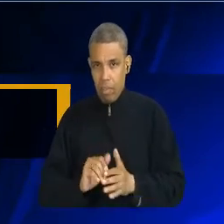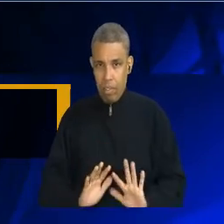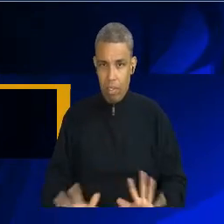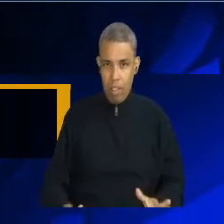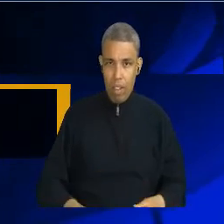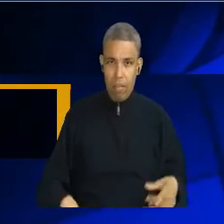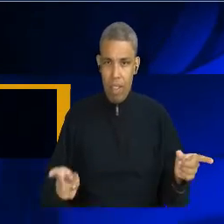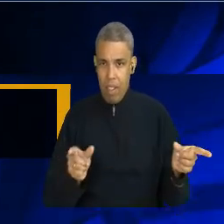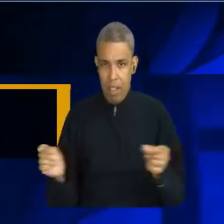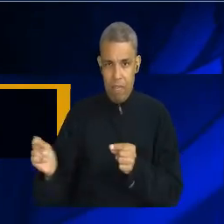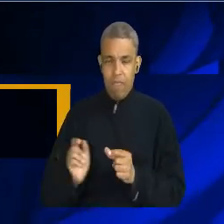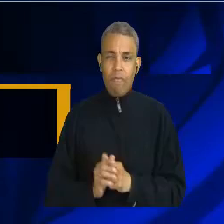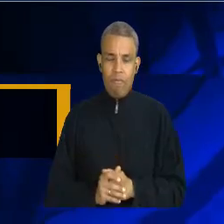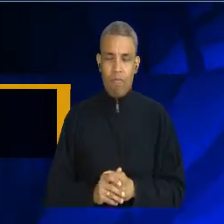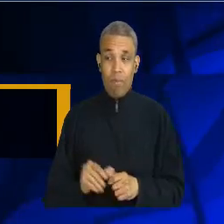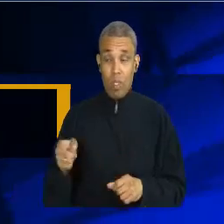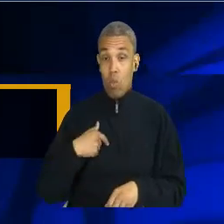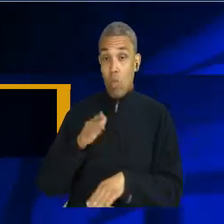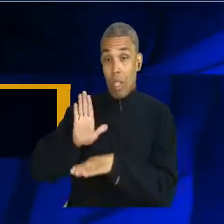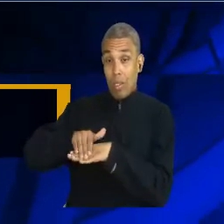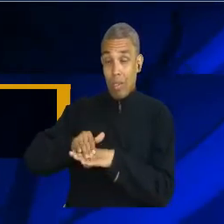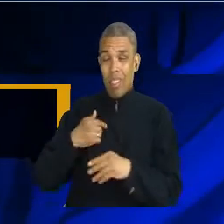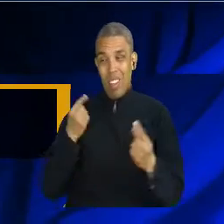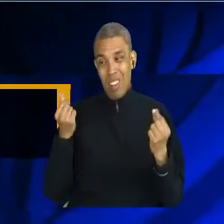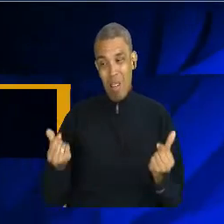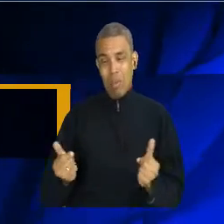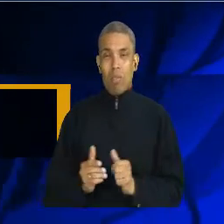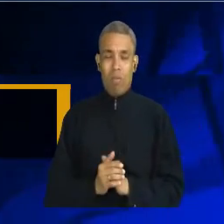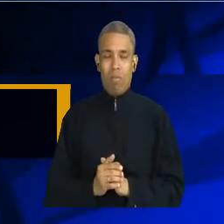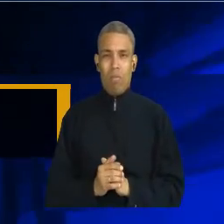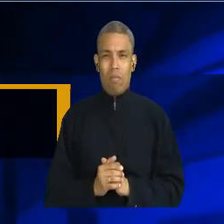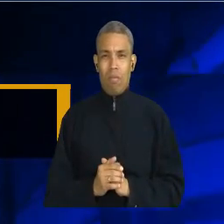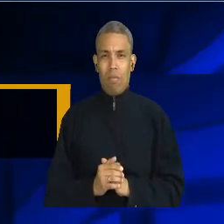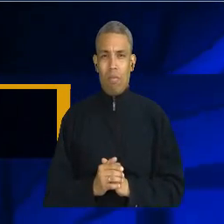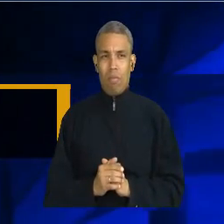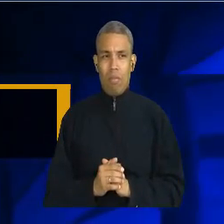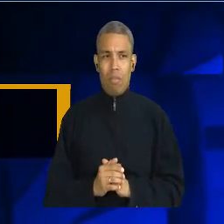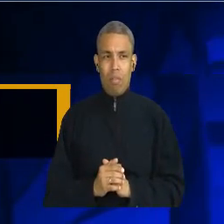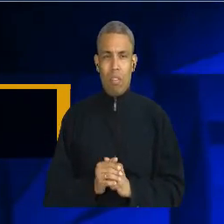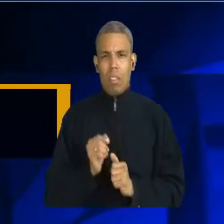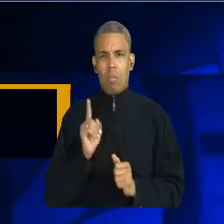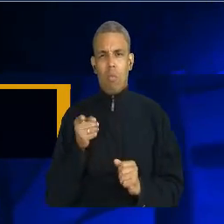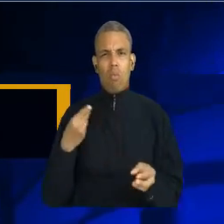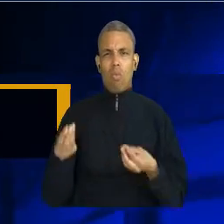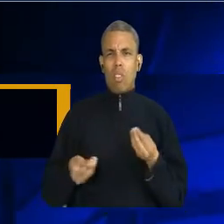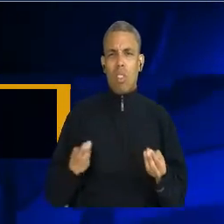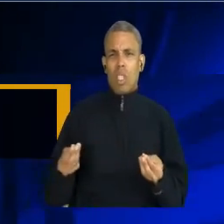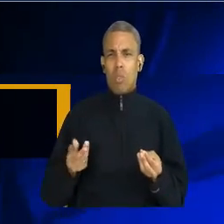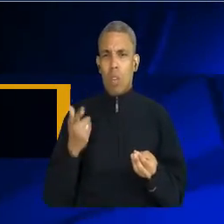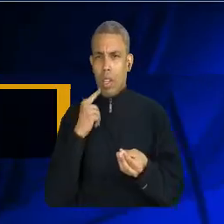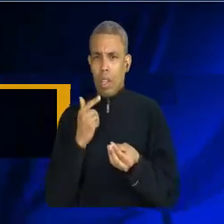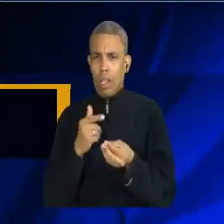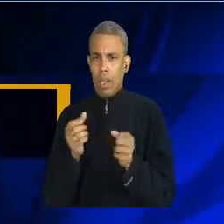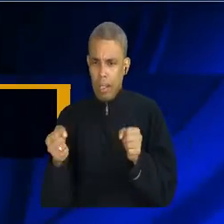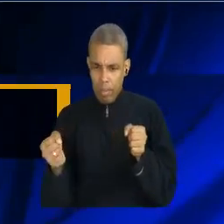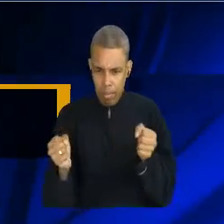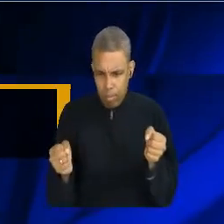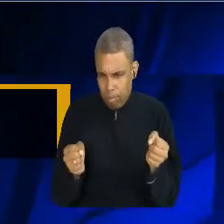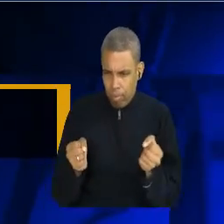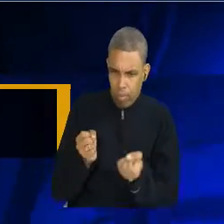no hay contratistas que lo necesitamos lo antes posible. ¿Y qué se está haciendo ahí, señor secretario? Pues como tal, el